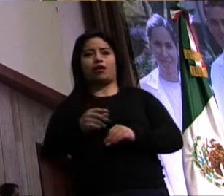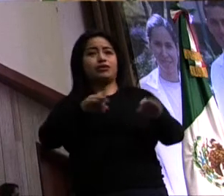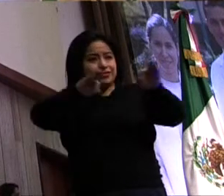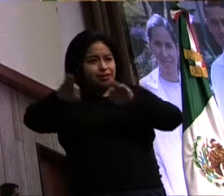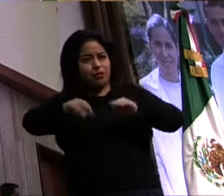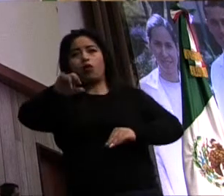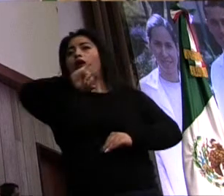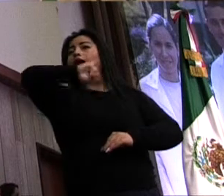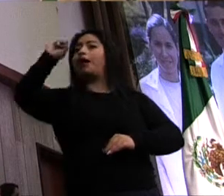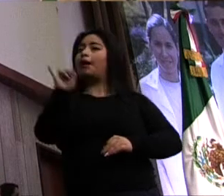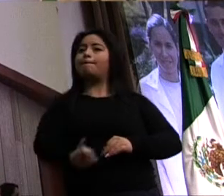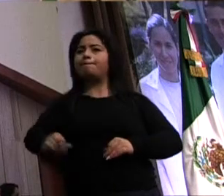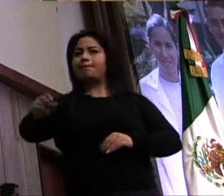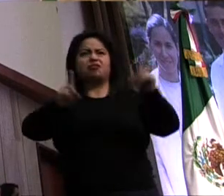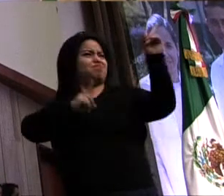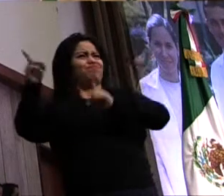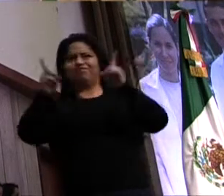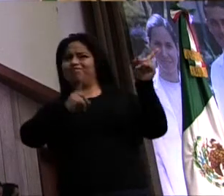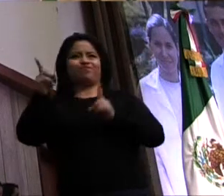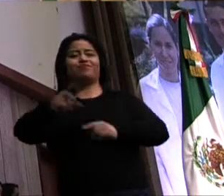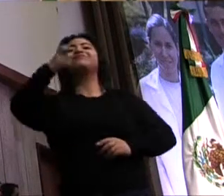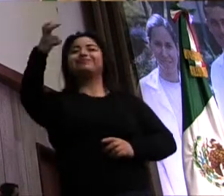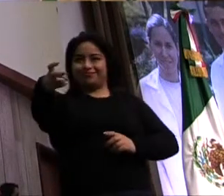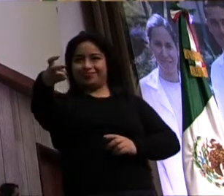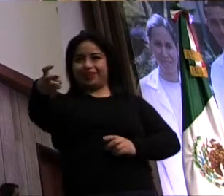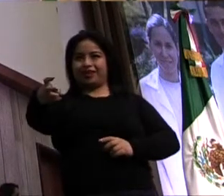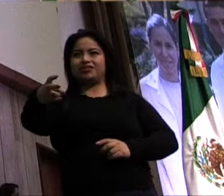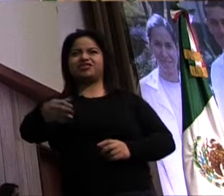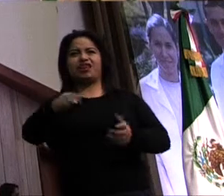Nunca lo hemos dudado. Ese